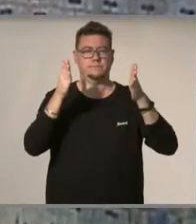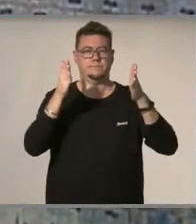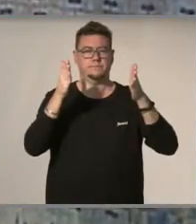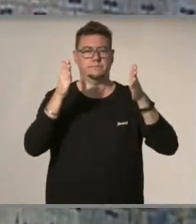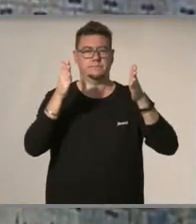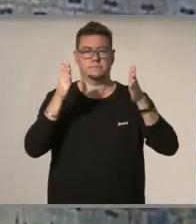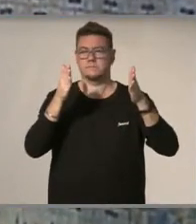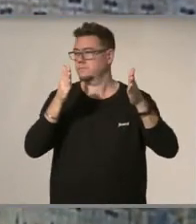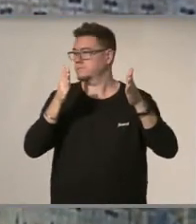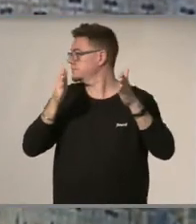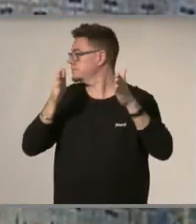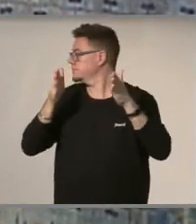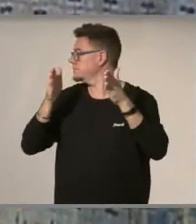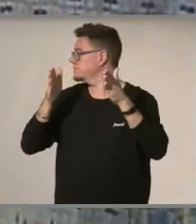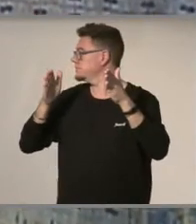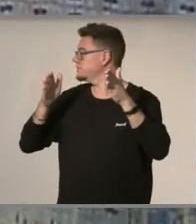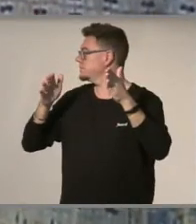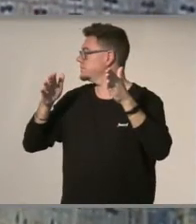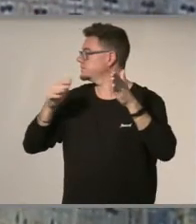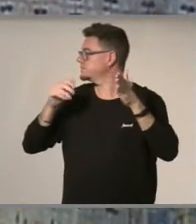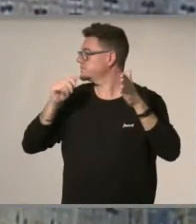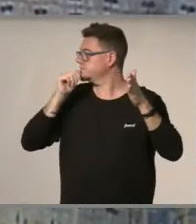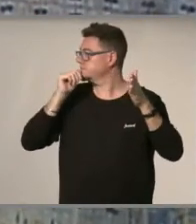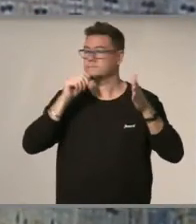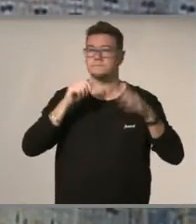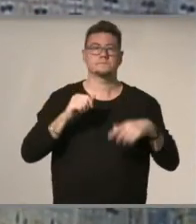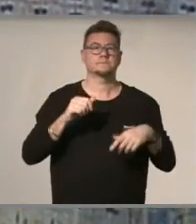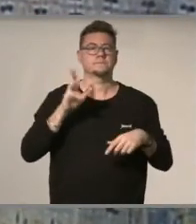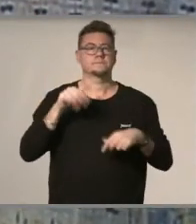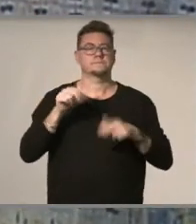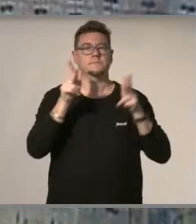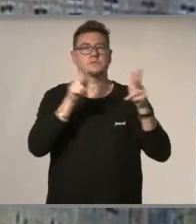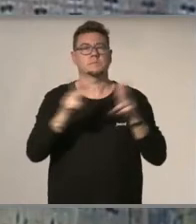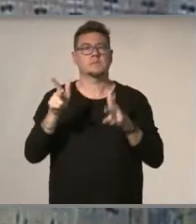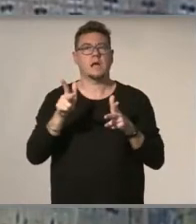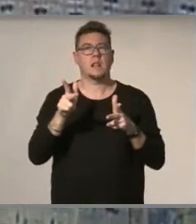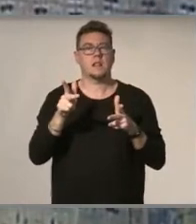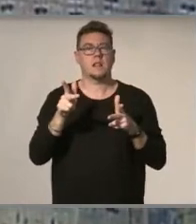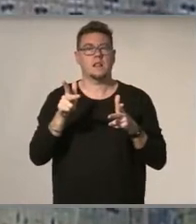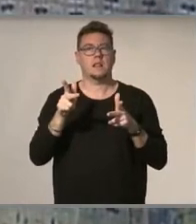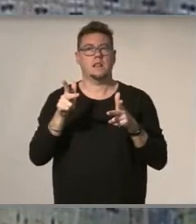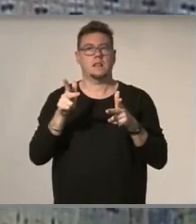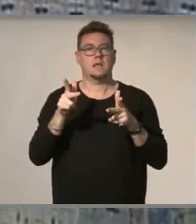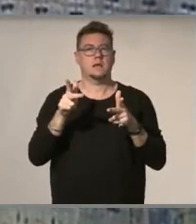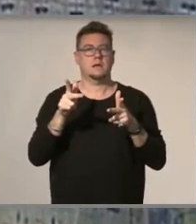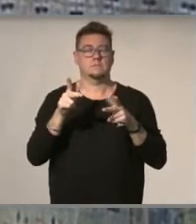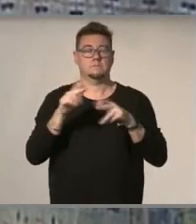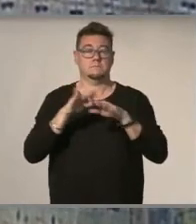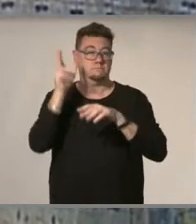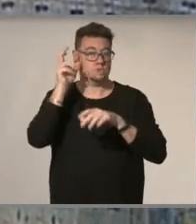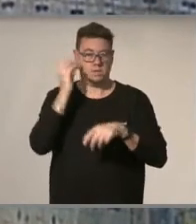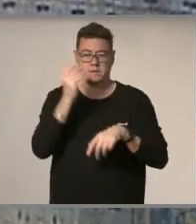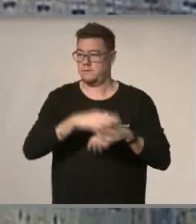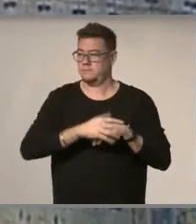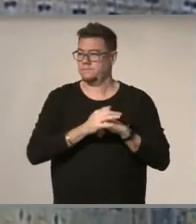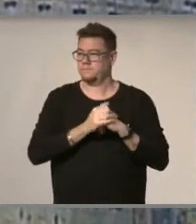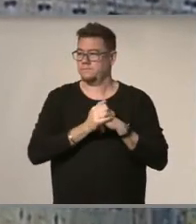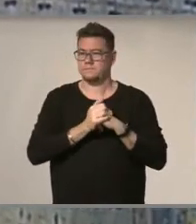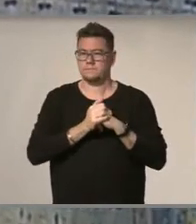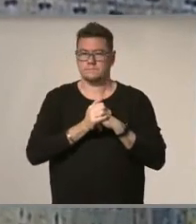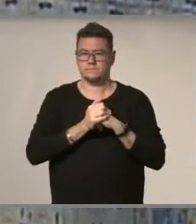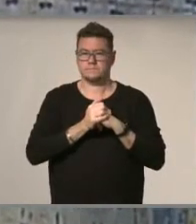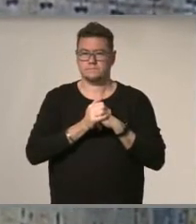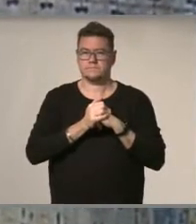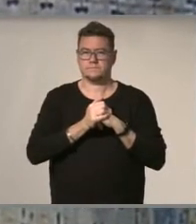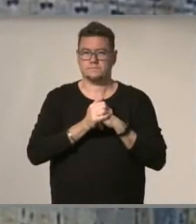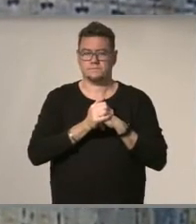instalaron, así como del traslado desde los hospitales y custodia de los cuerpos hasta su entrega a los servicios funerarios. Nunca,